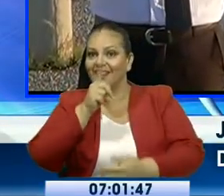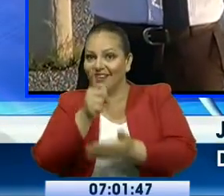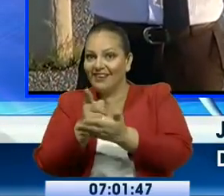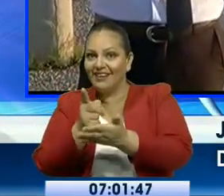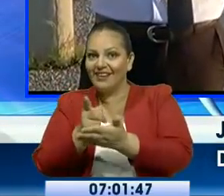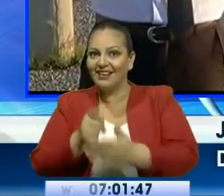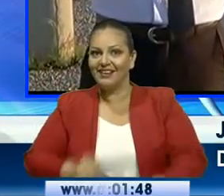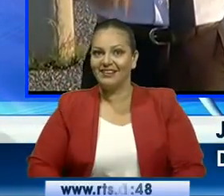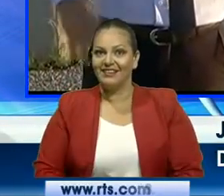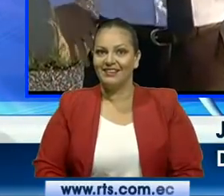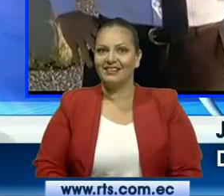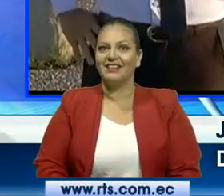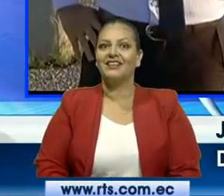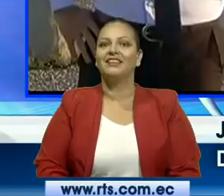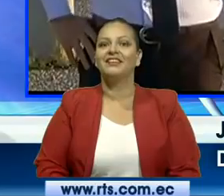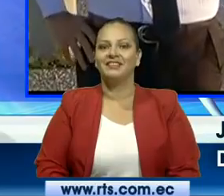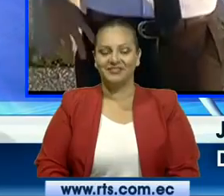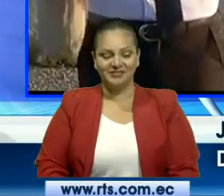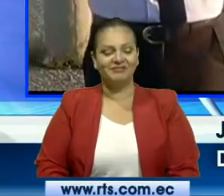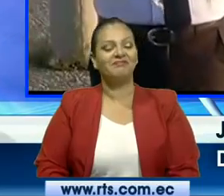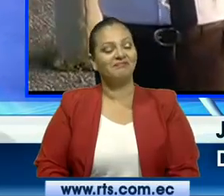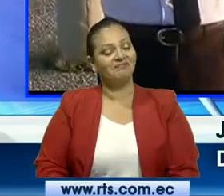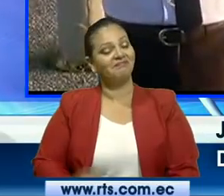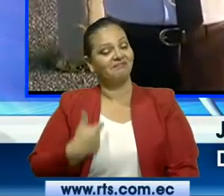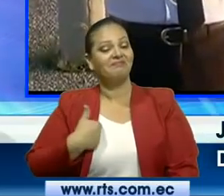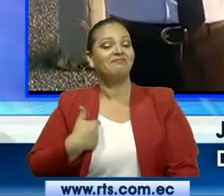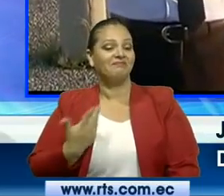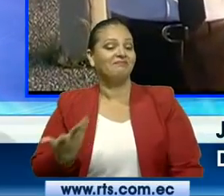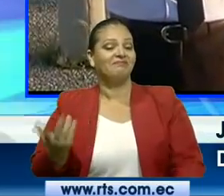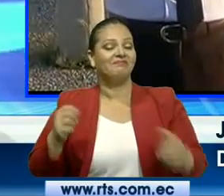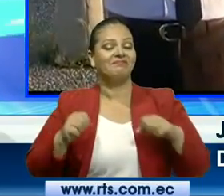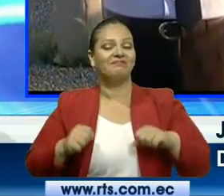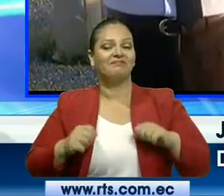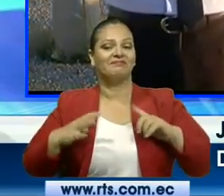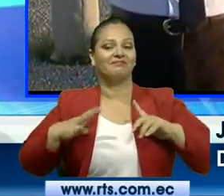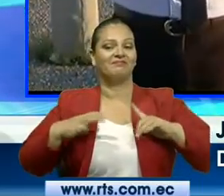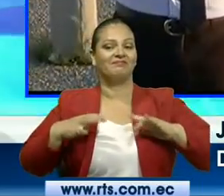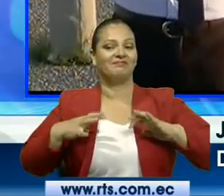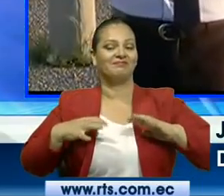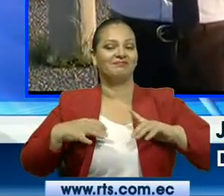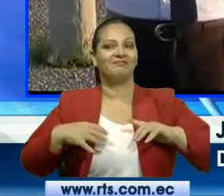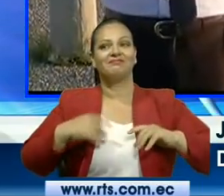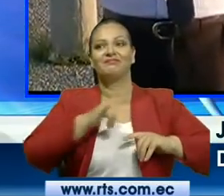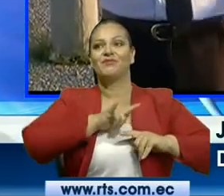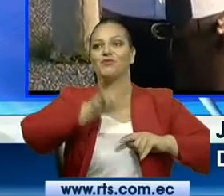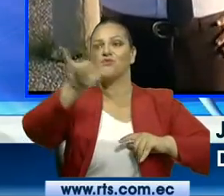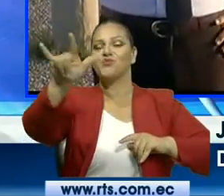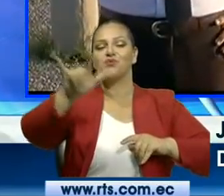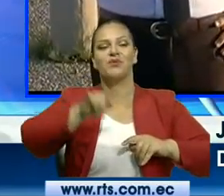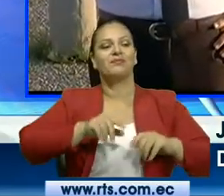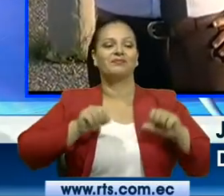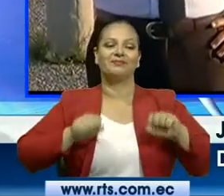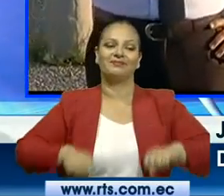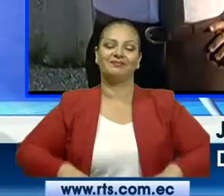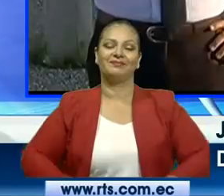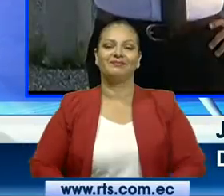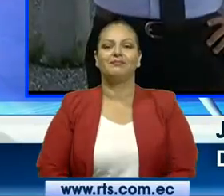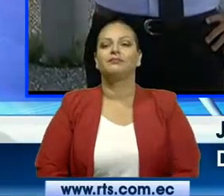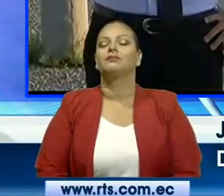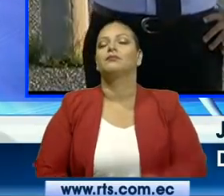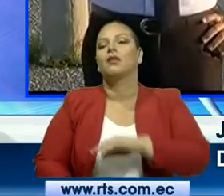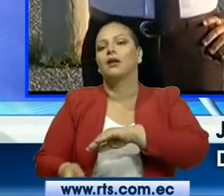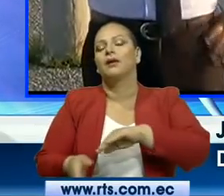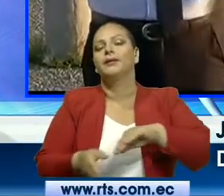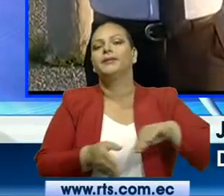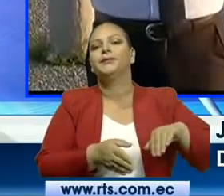veas, yo porque la felicito. Puedo. Para que veas. Cuéntanos, ¿qué novedades nos tienes? Les cuento. Ironías